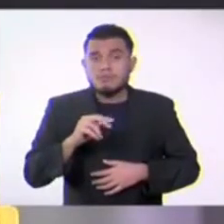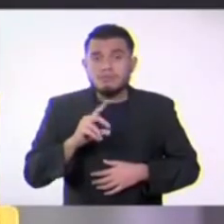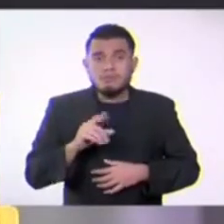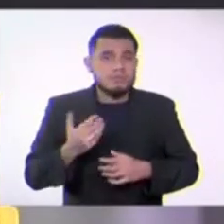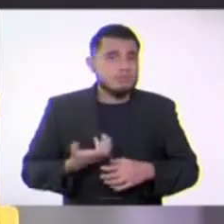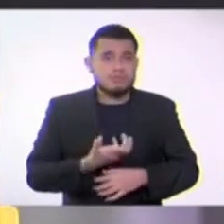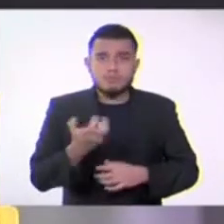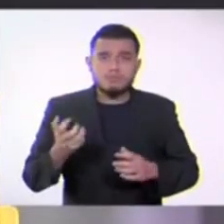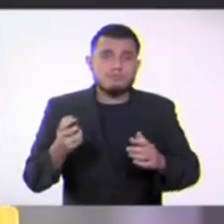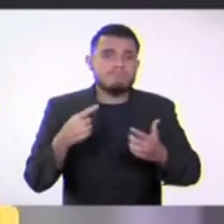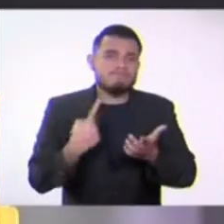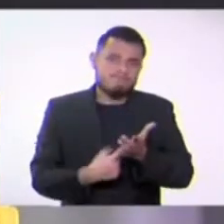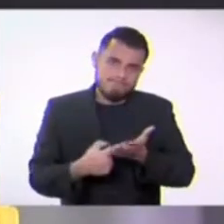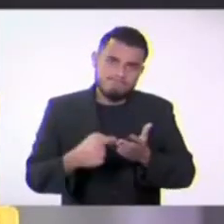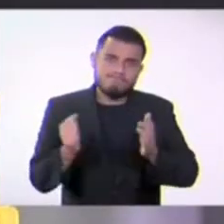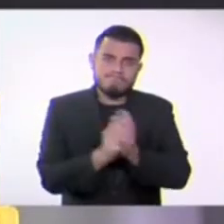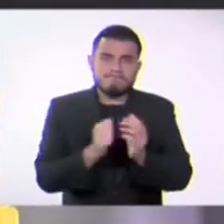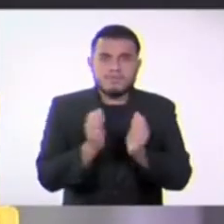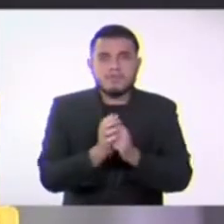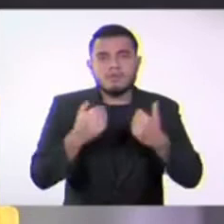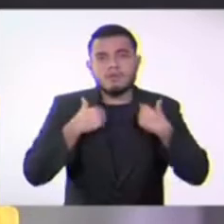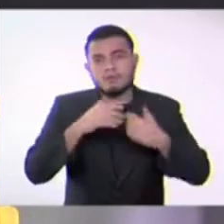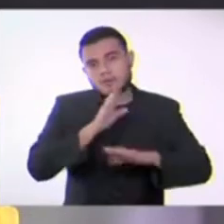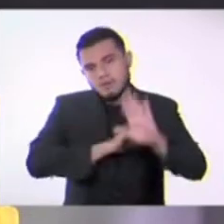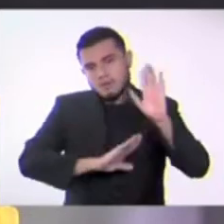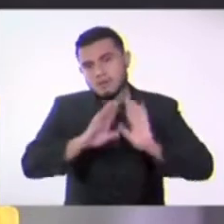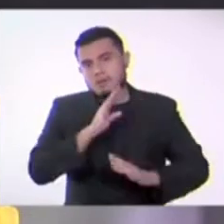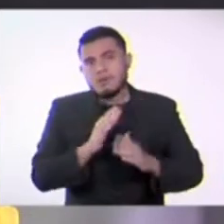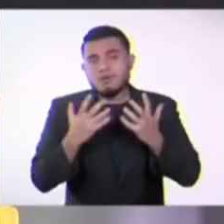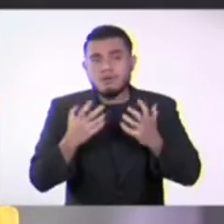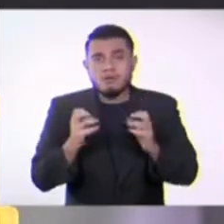conflictos tienen una historia y muchas